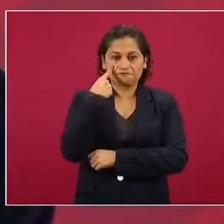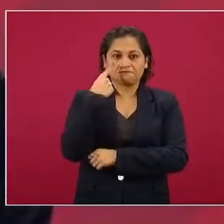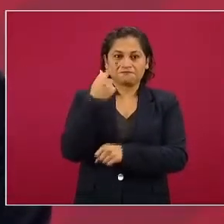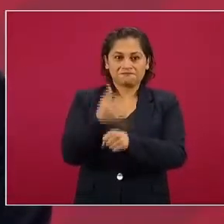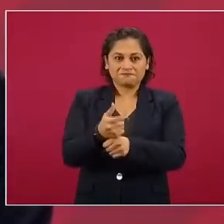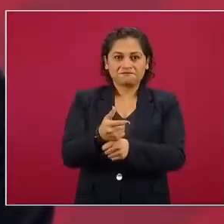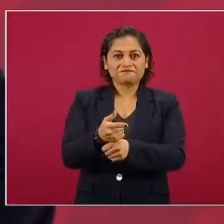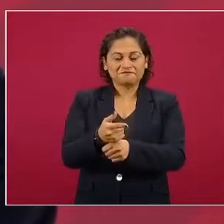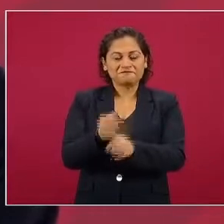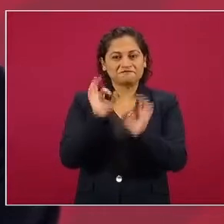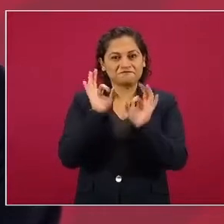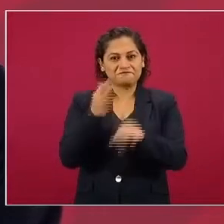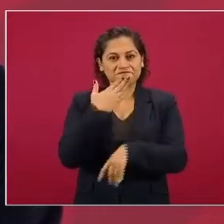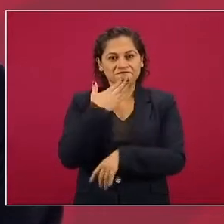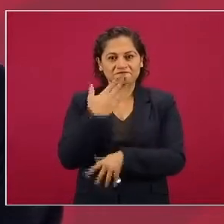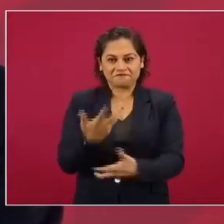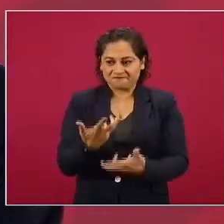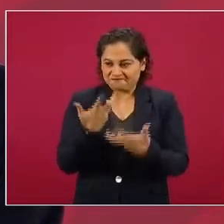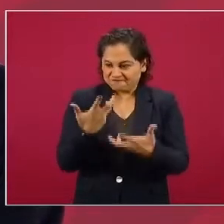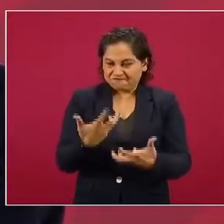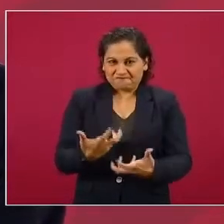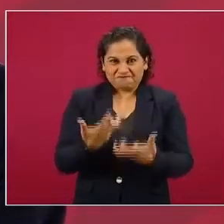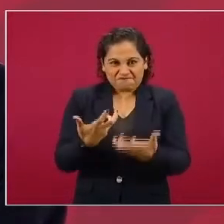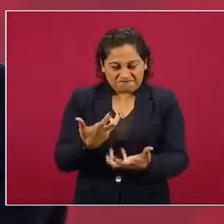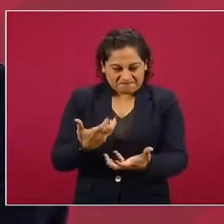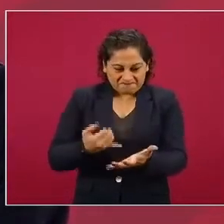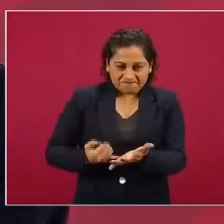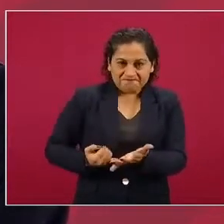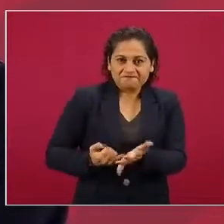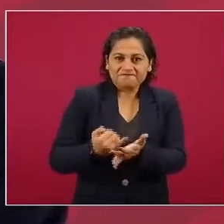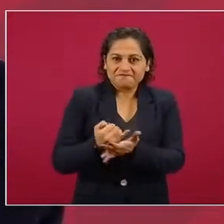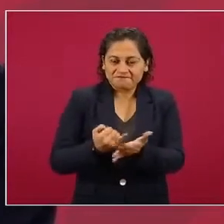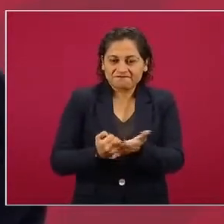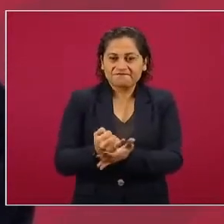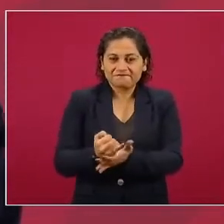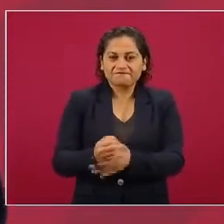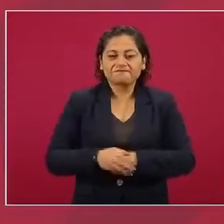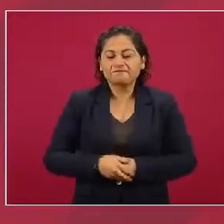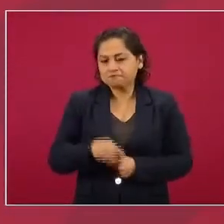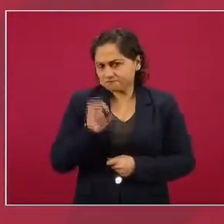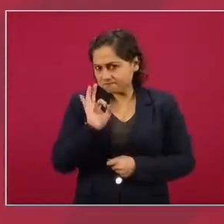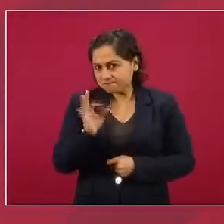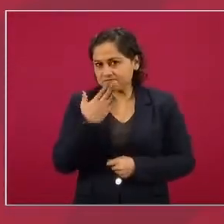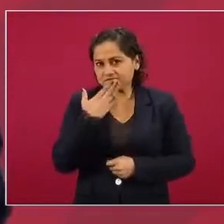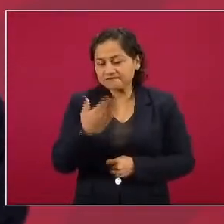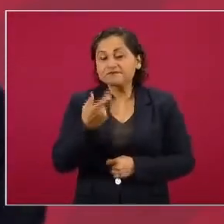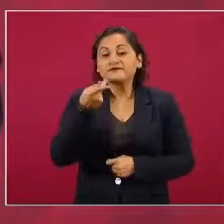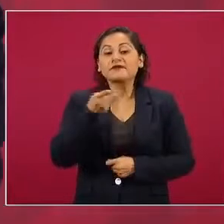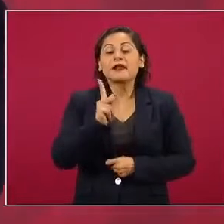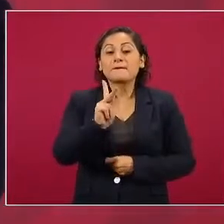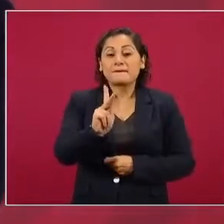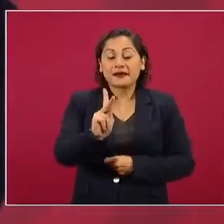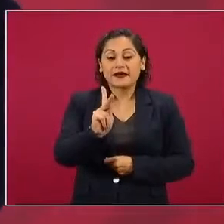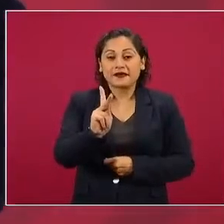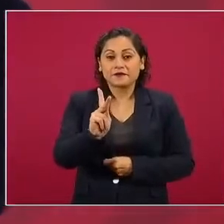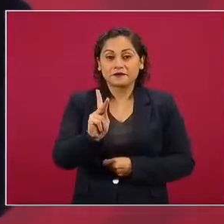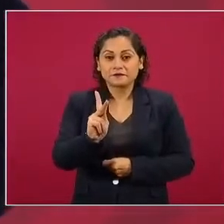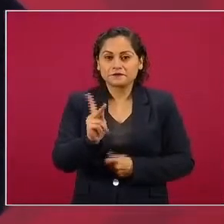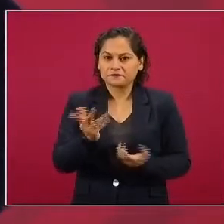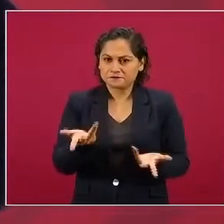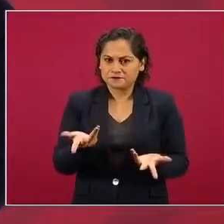pasión, que tienen convicciones, pero que también se piense